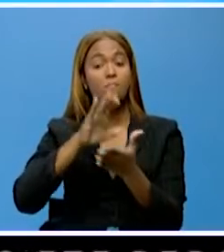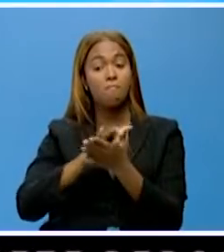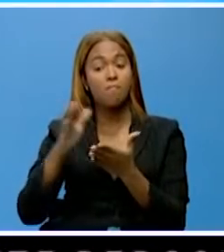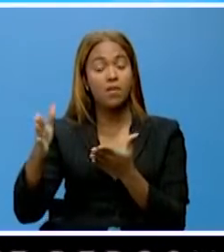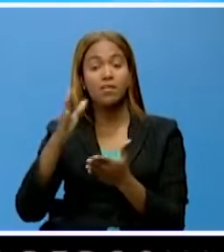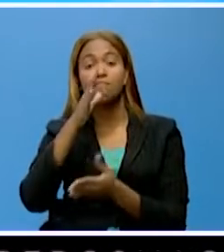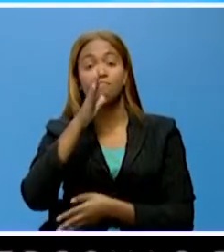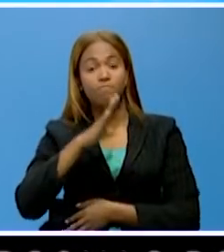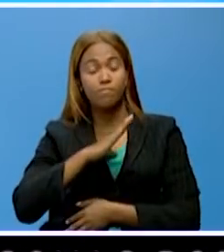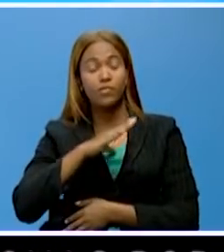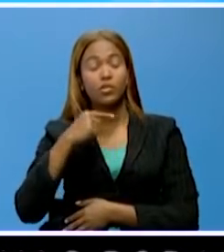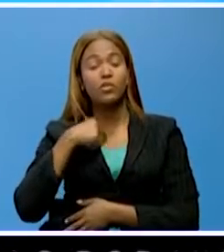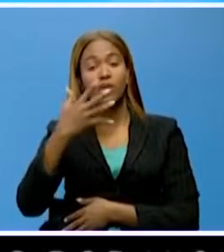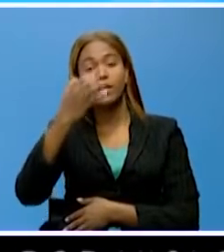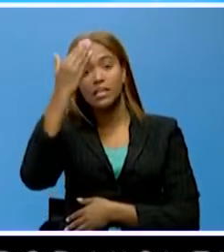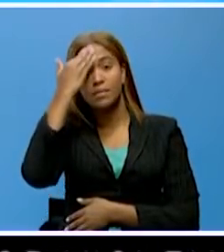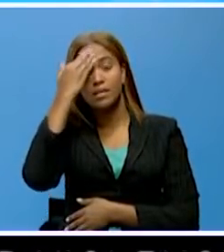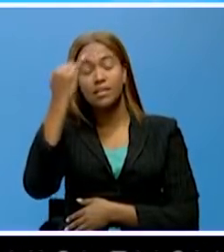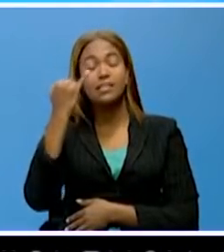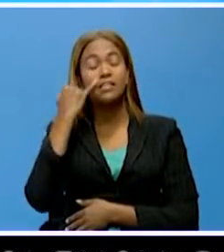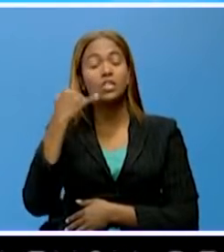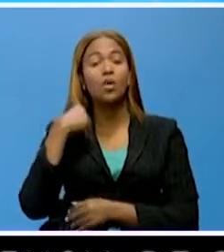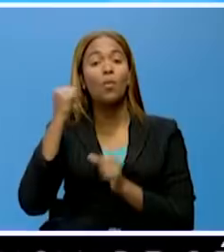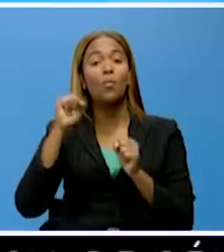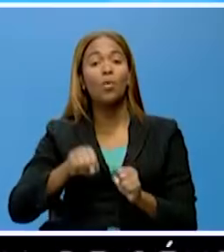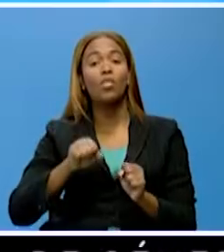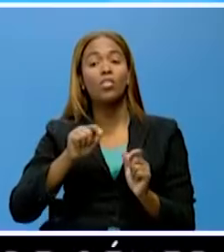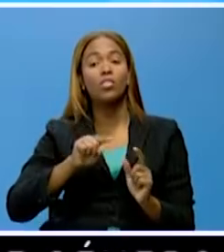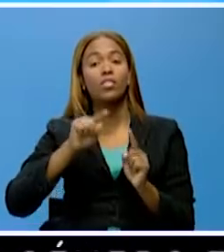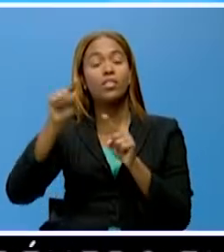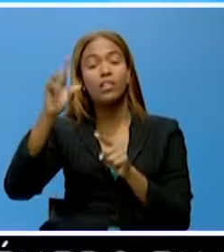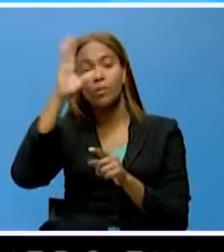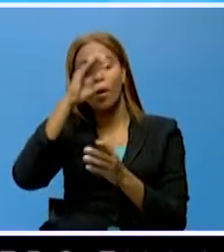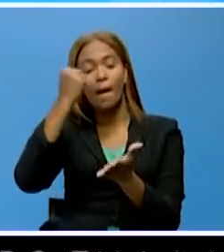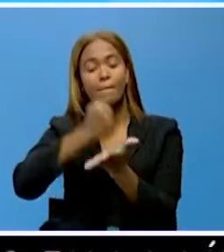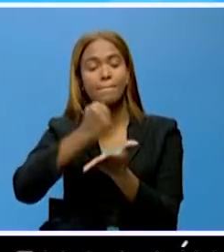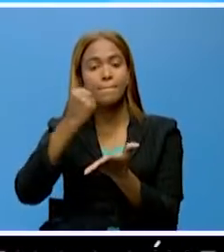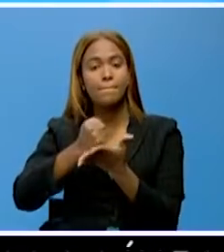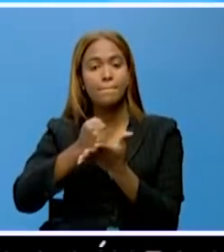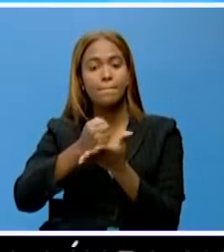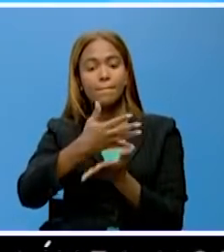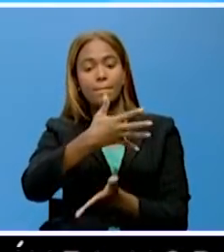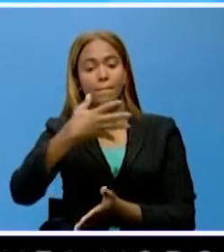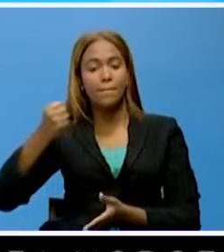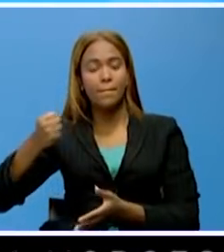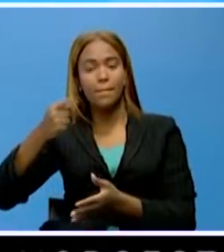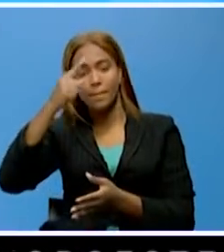persona. Yo quiero saber si yo puedo ir a buscar un visado.